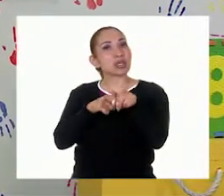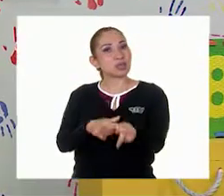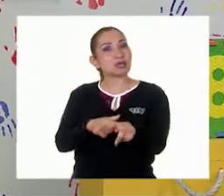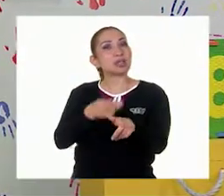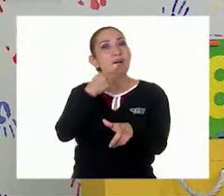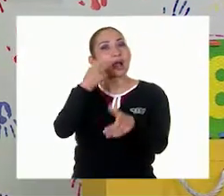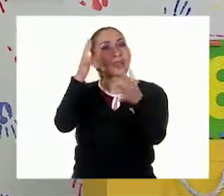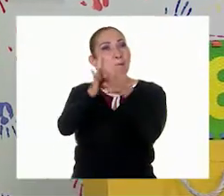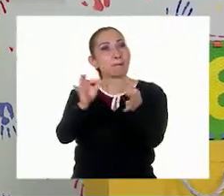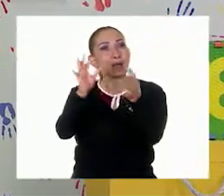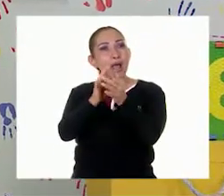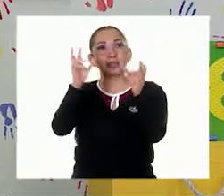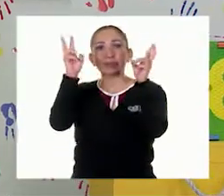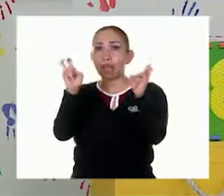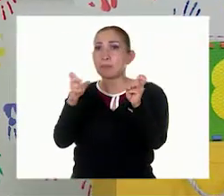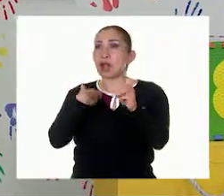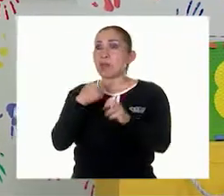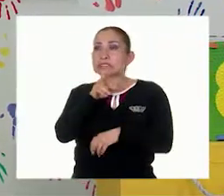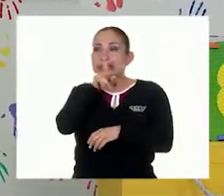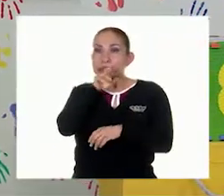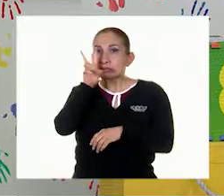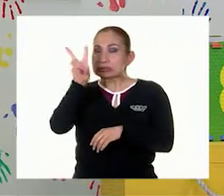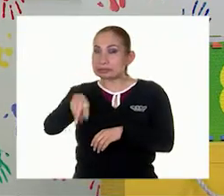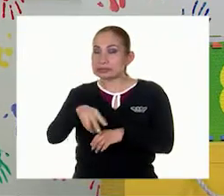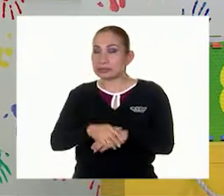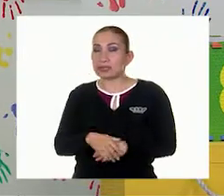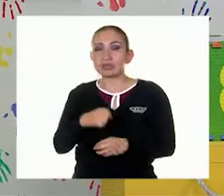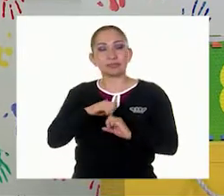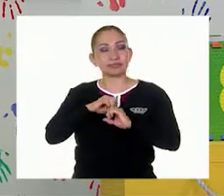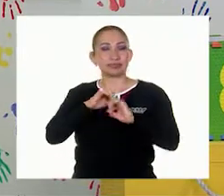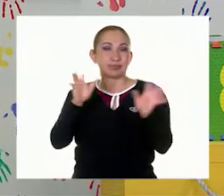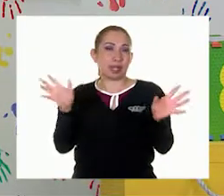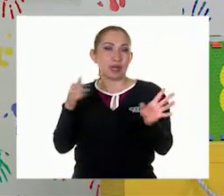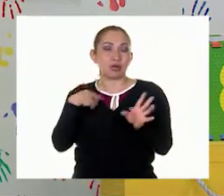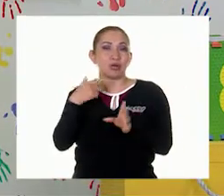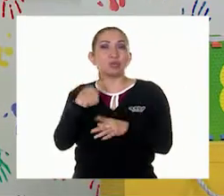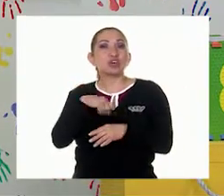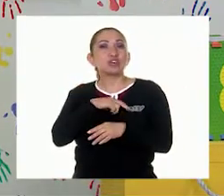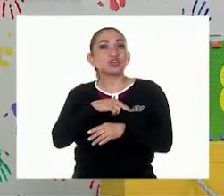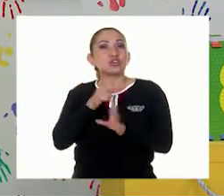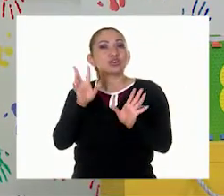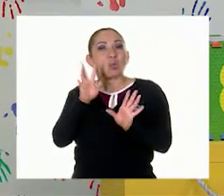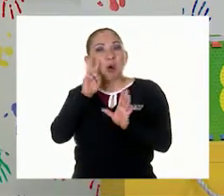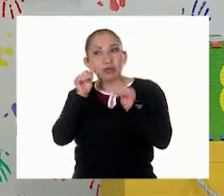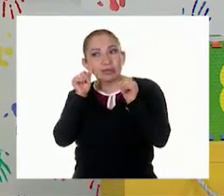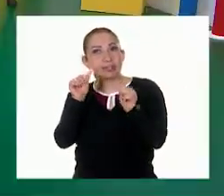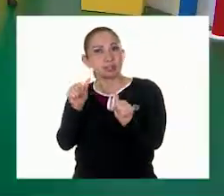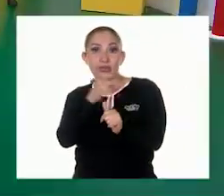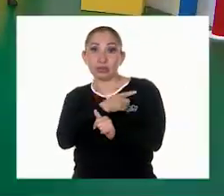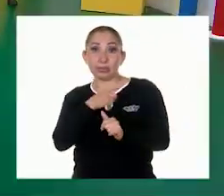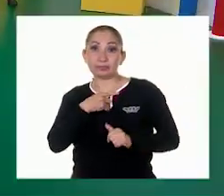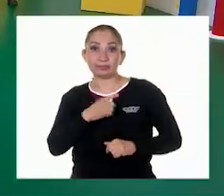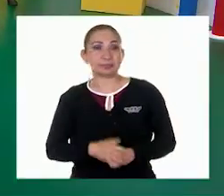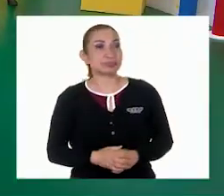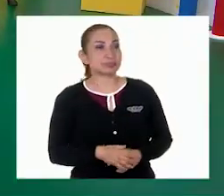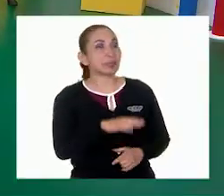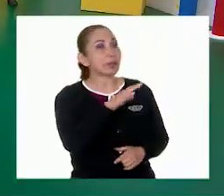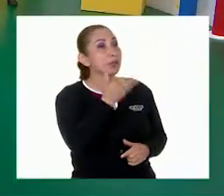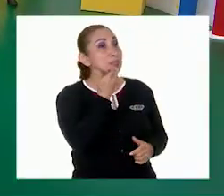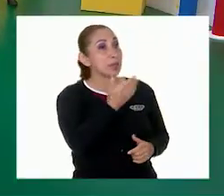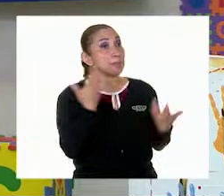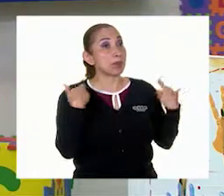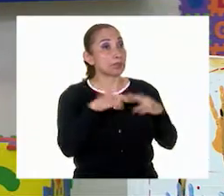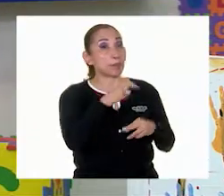hablando de este tema que tanto nos preocupa y que por supuesto en el que nos debemos de ocupar. Qué bien, maestra,